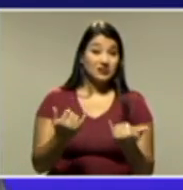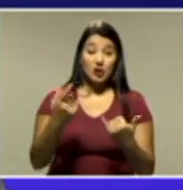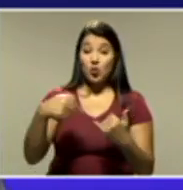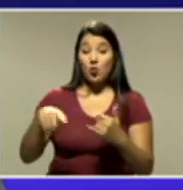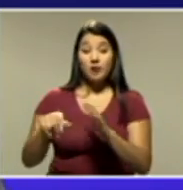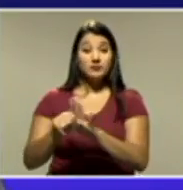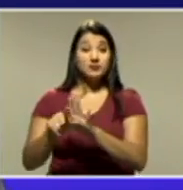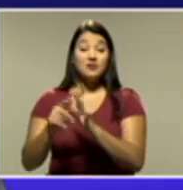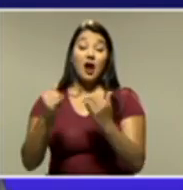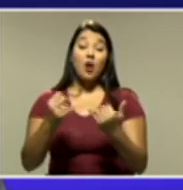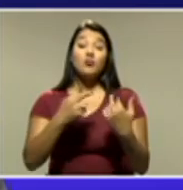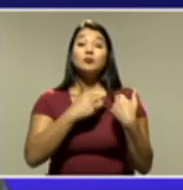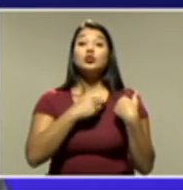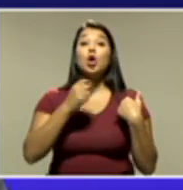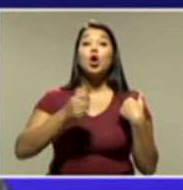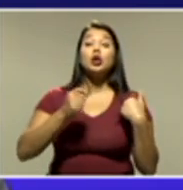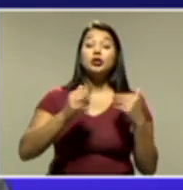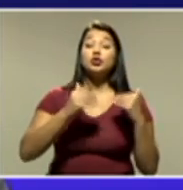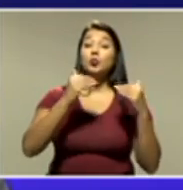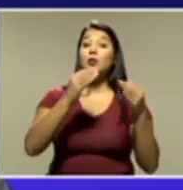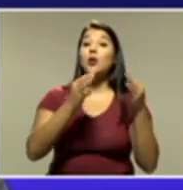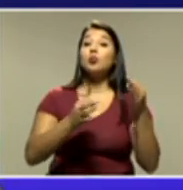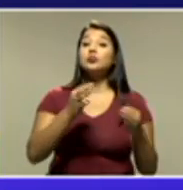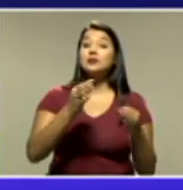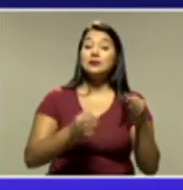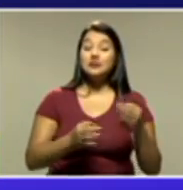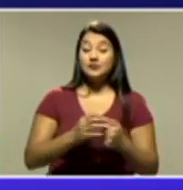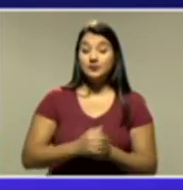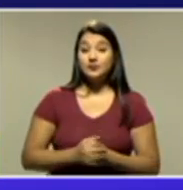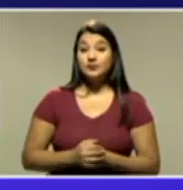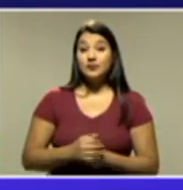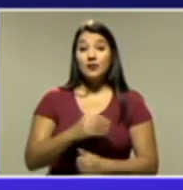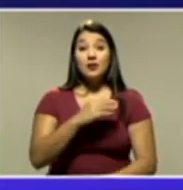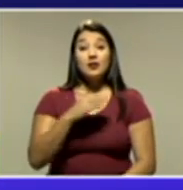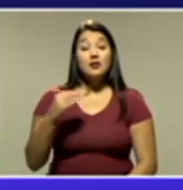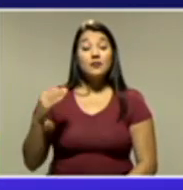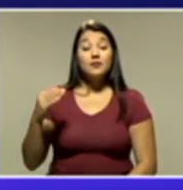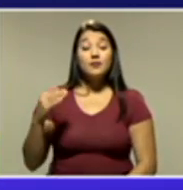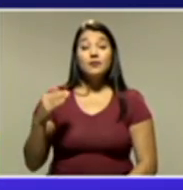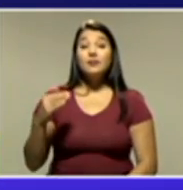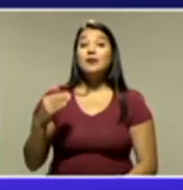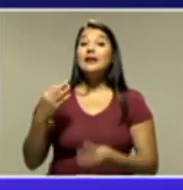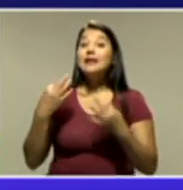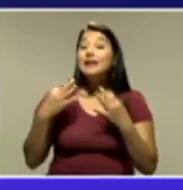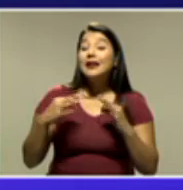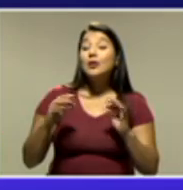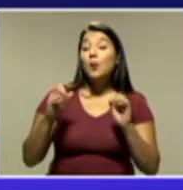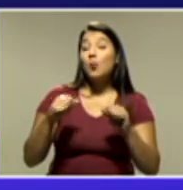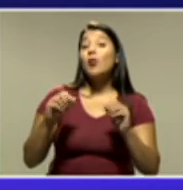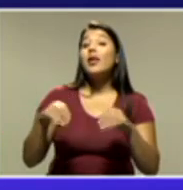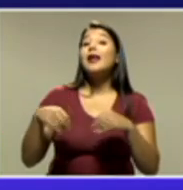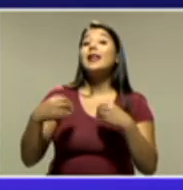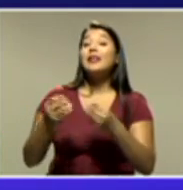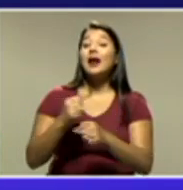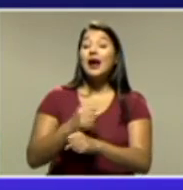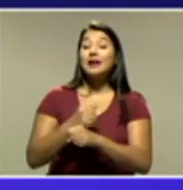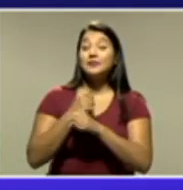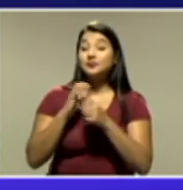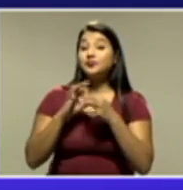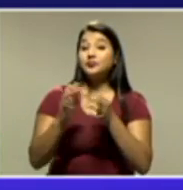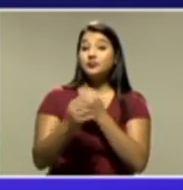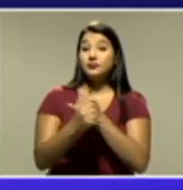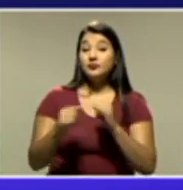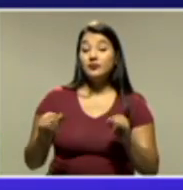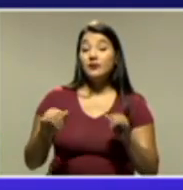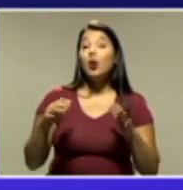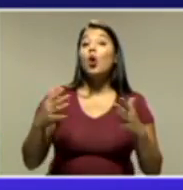Corte Suprema de Justicia, y que se procuró dar garantías de independencia a través